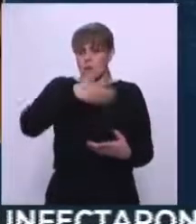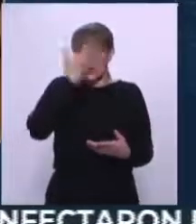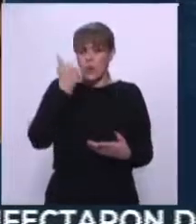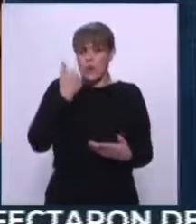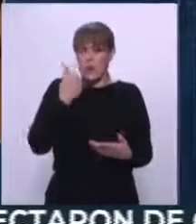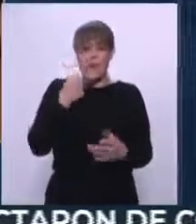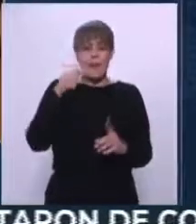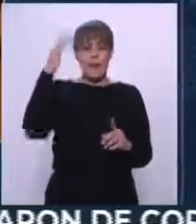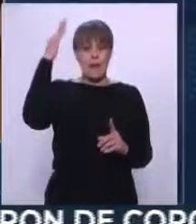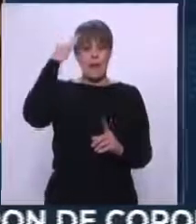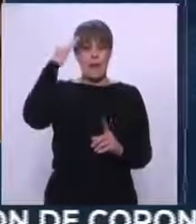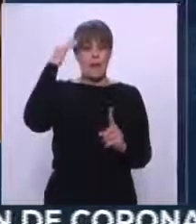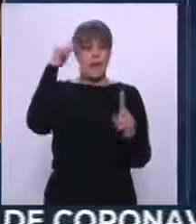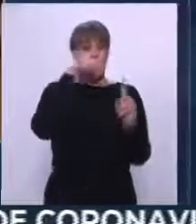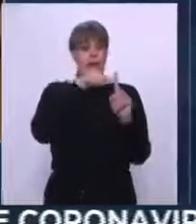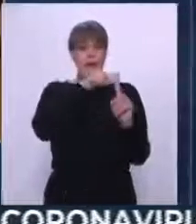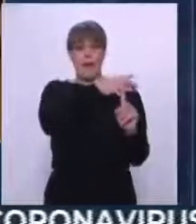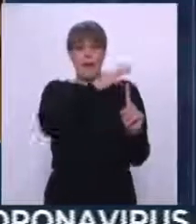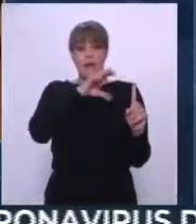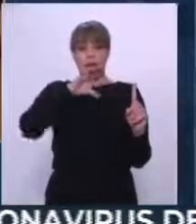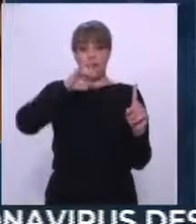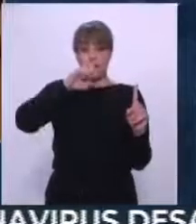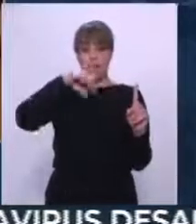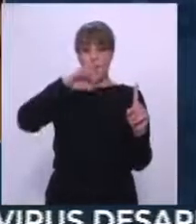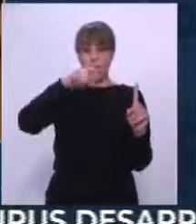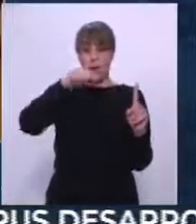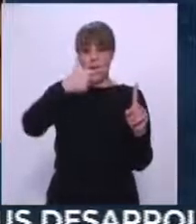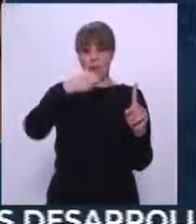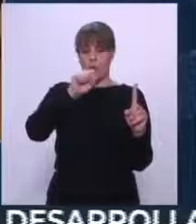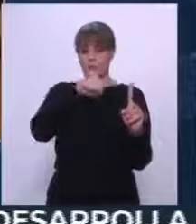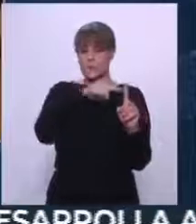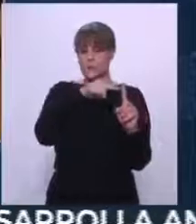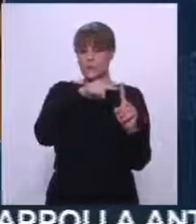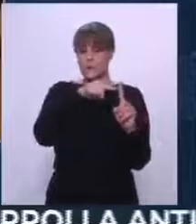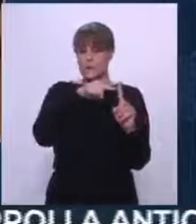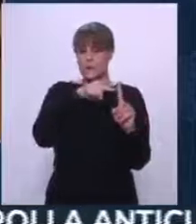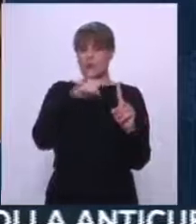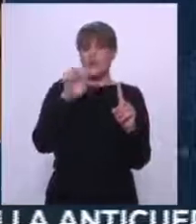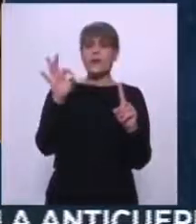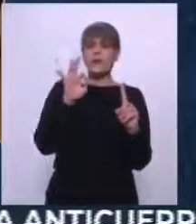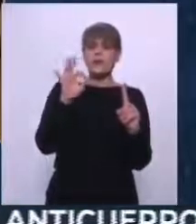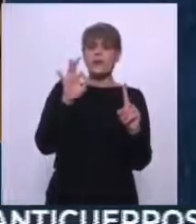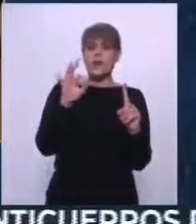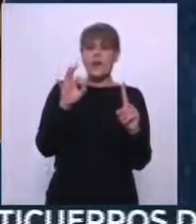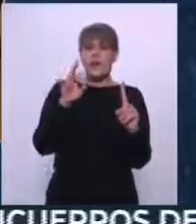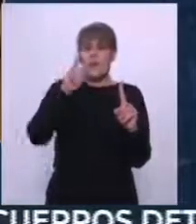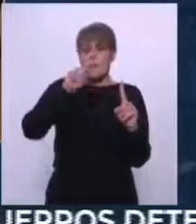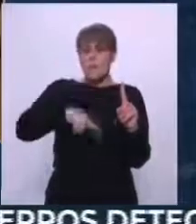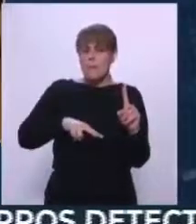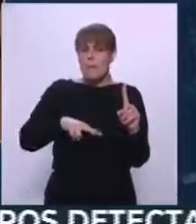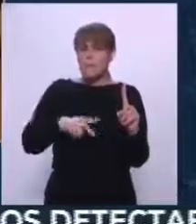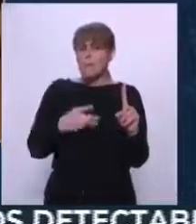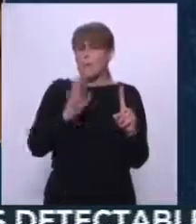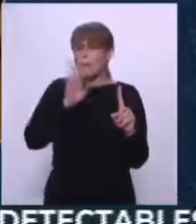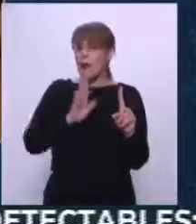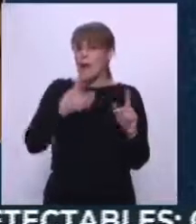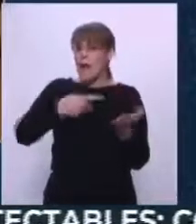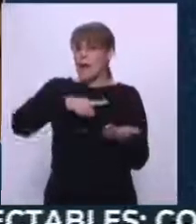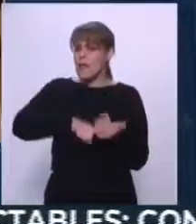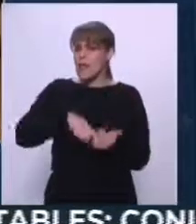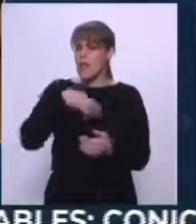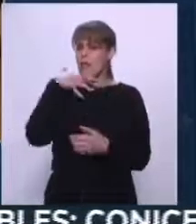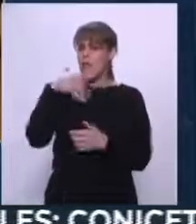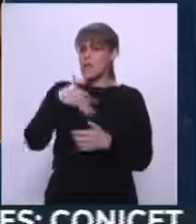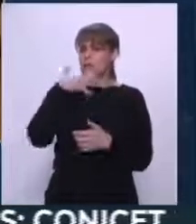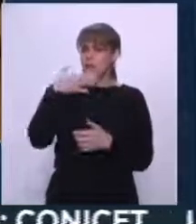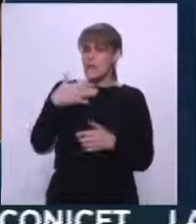en México, independientemente de lo que se pueda pensar de la violación enorme que sucedió en este